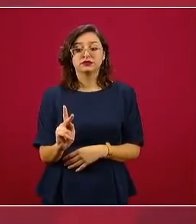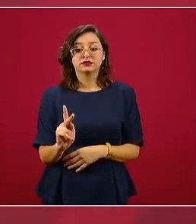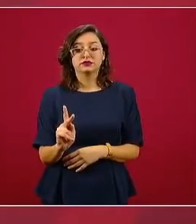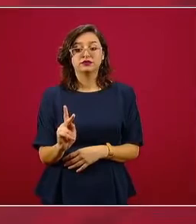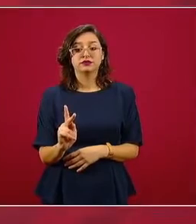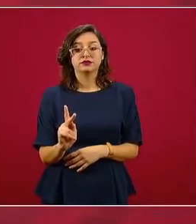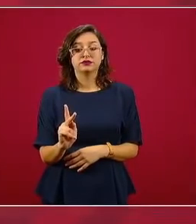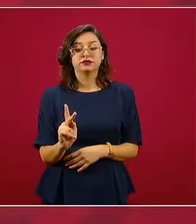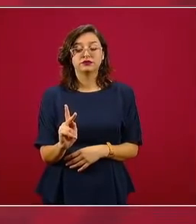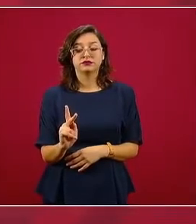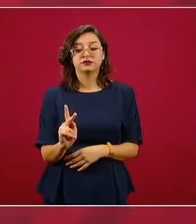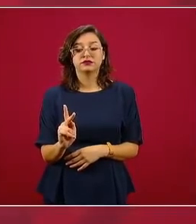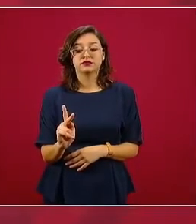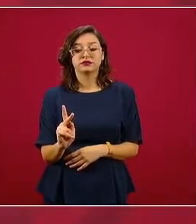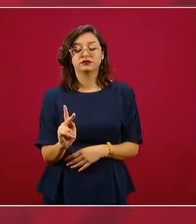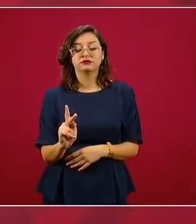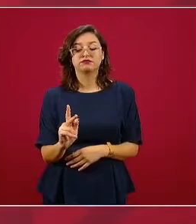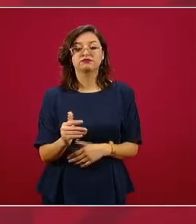sí